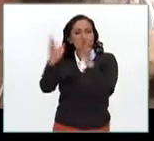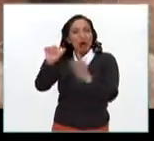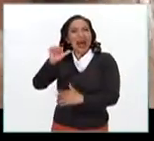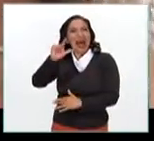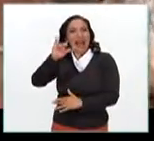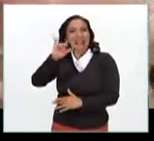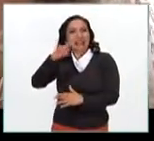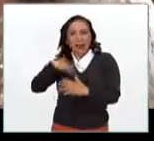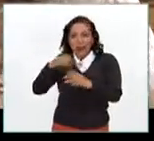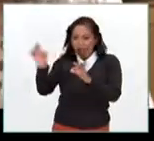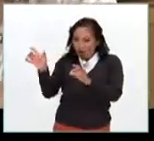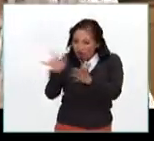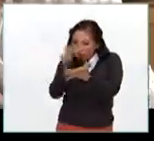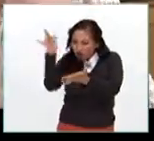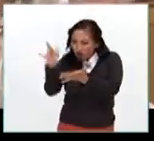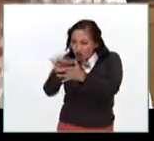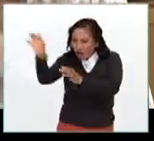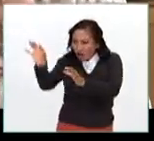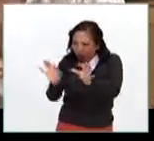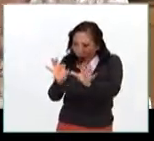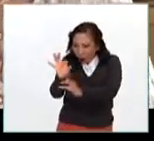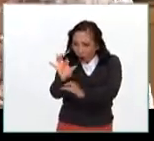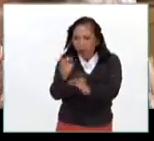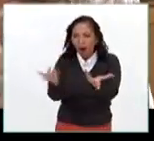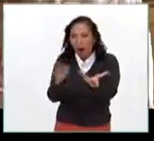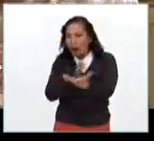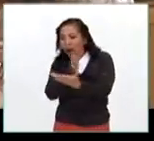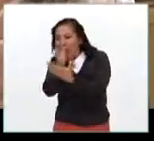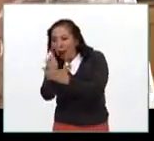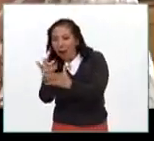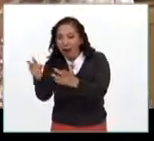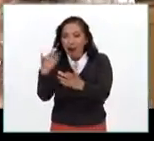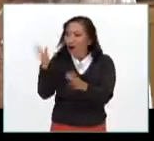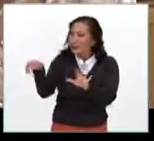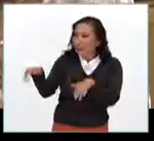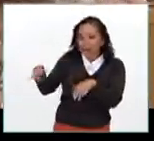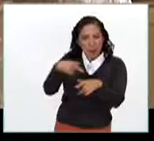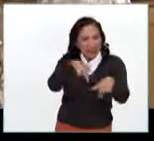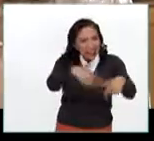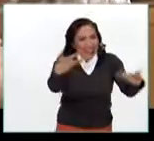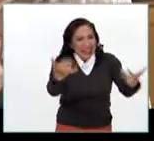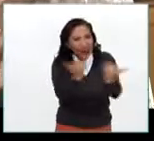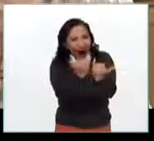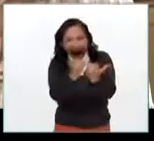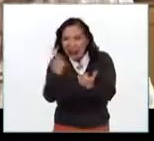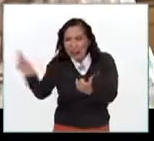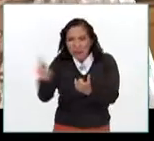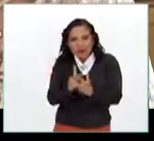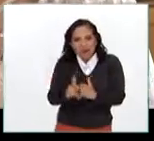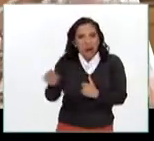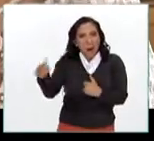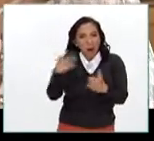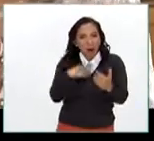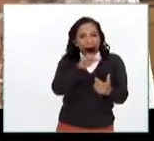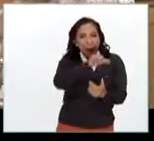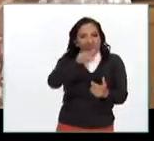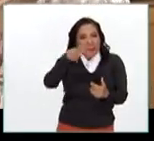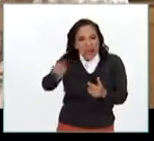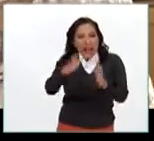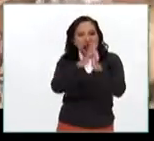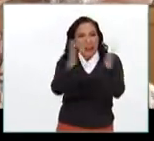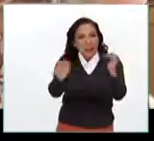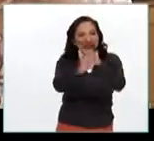que tenía deslizadores y llegué aquí con Patricia, le dije, vamos a hacer las aplicaciones y los